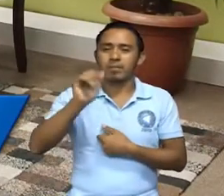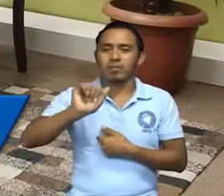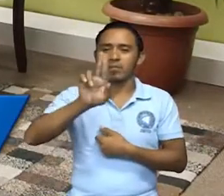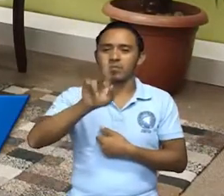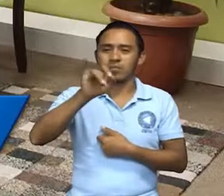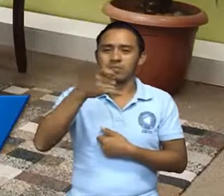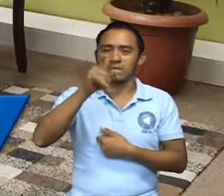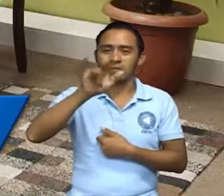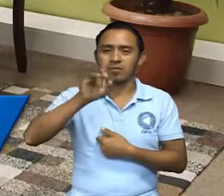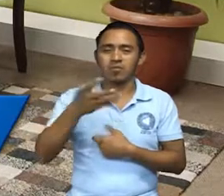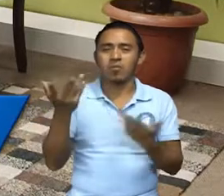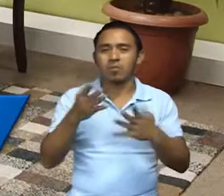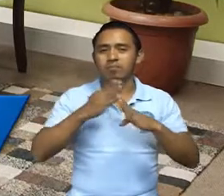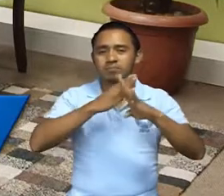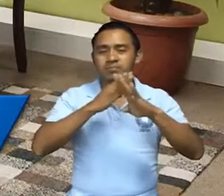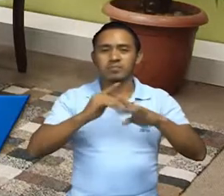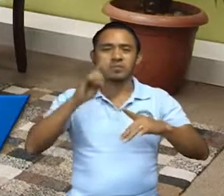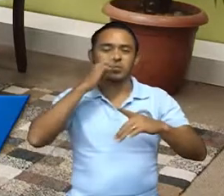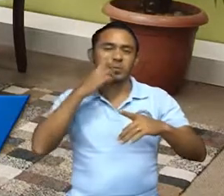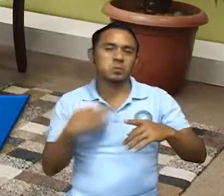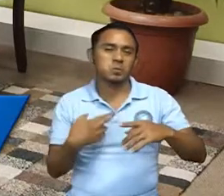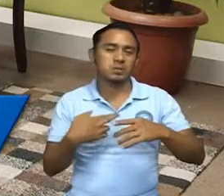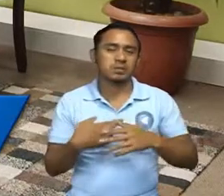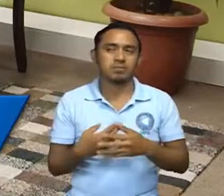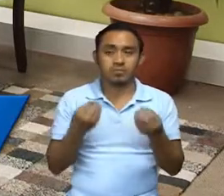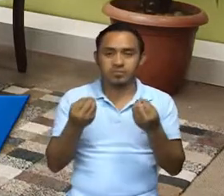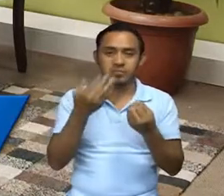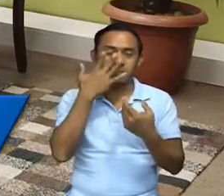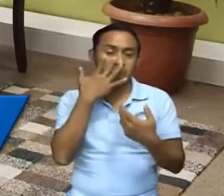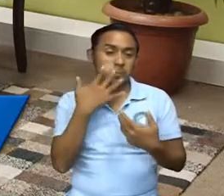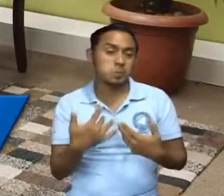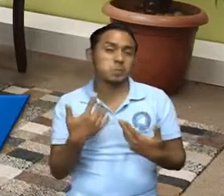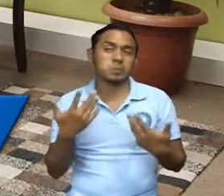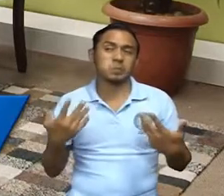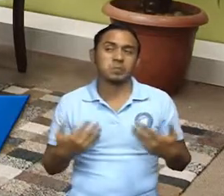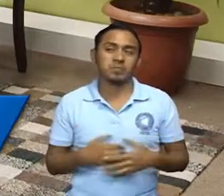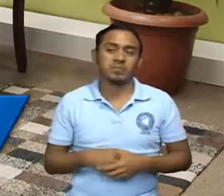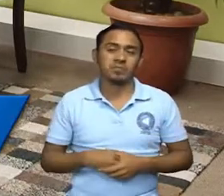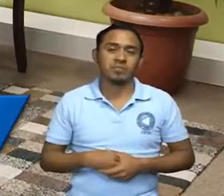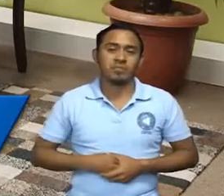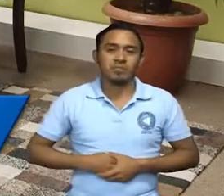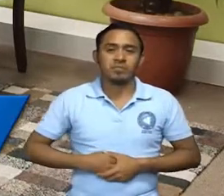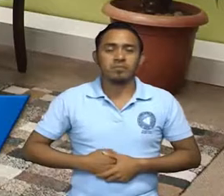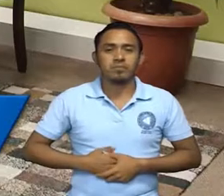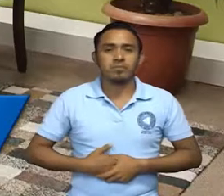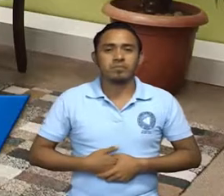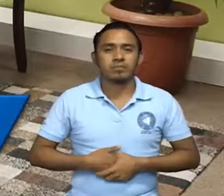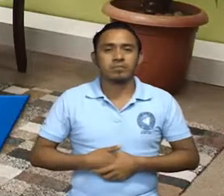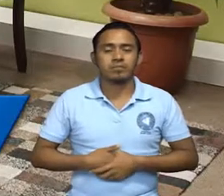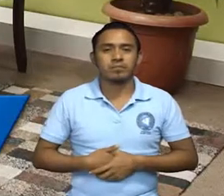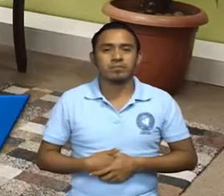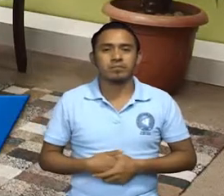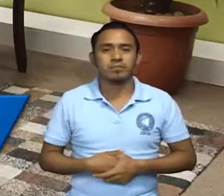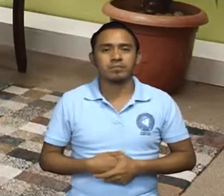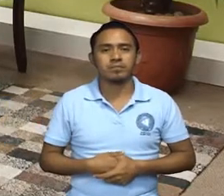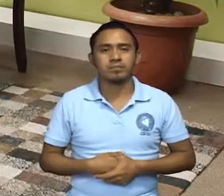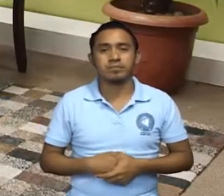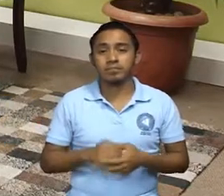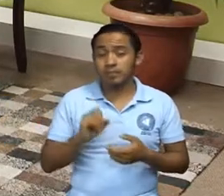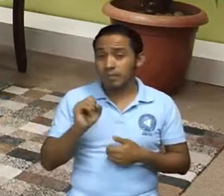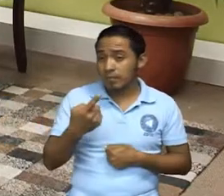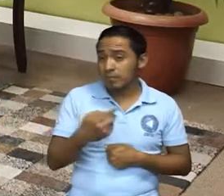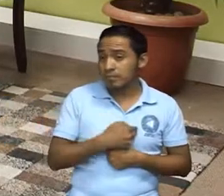detener el sangrado nasal cuando hay abundante sangre saliendo de nuestra nariz? Así es. Lo primero